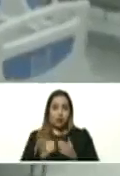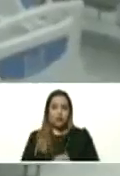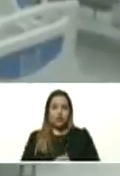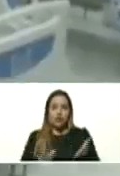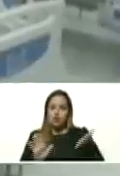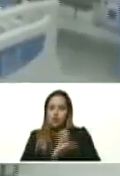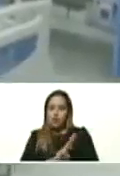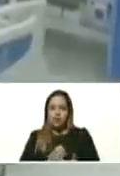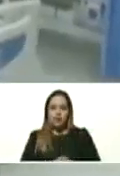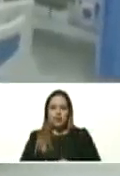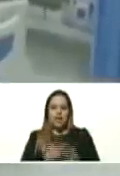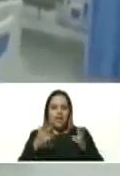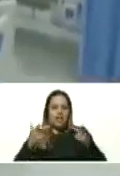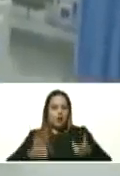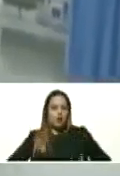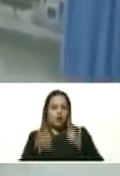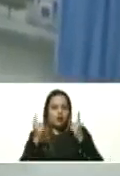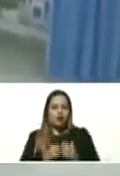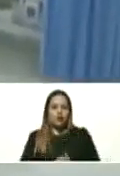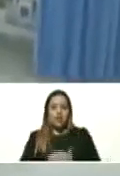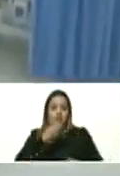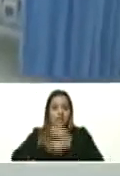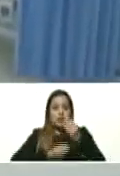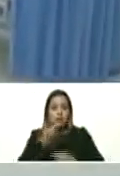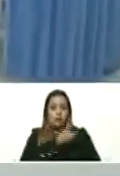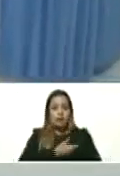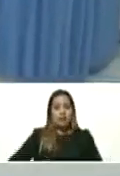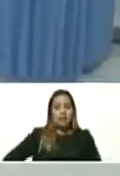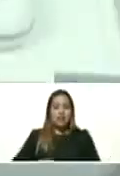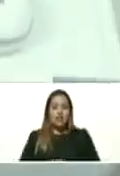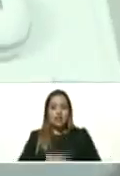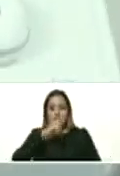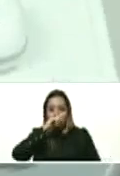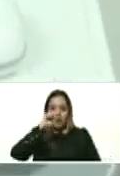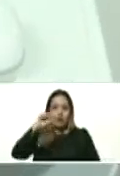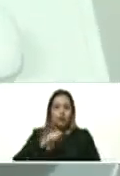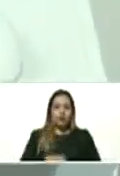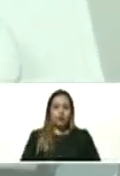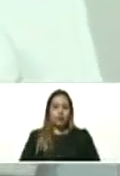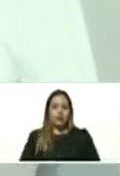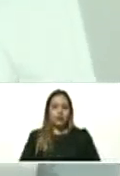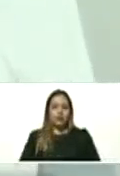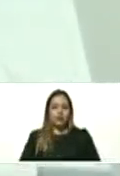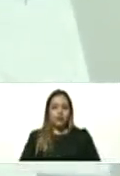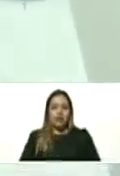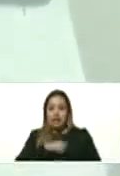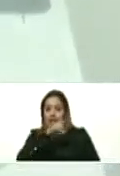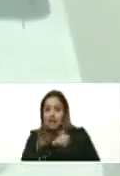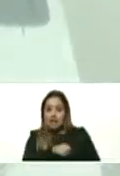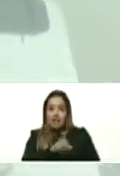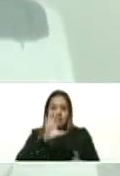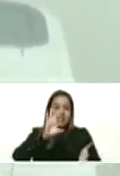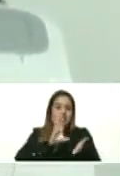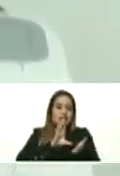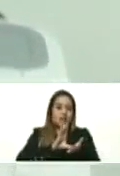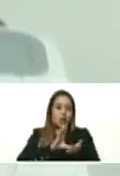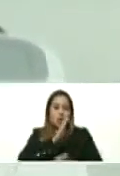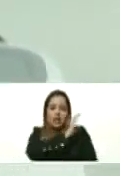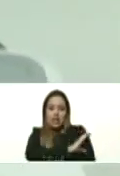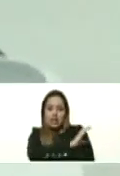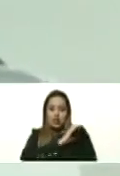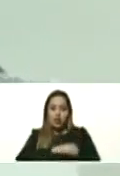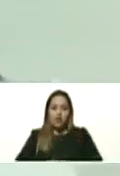fue la inauguración por parte del presidente Nicolás Maduro de este centro clínico,